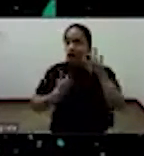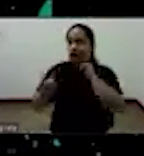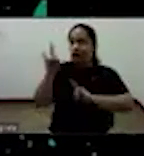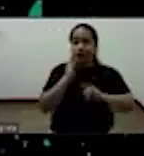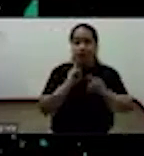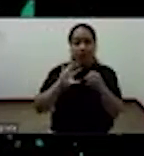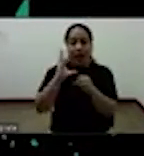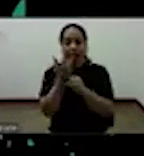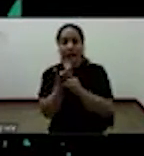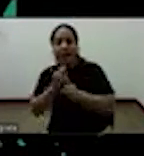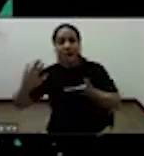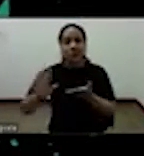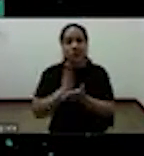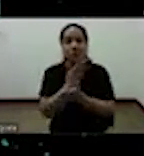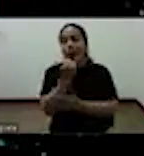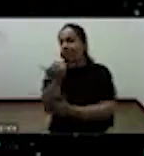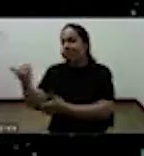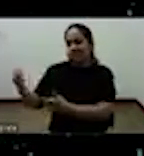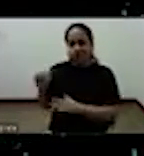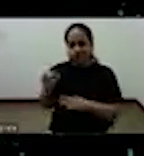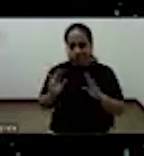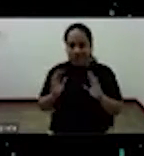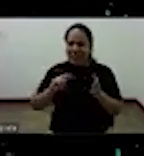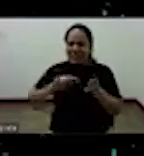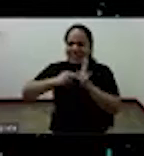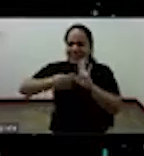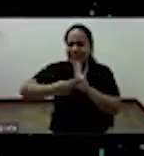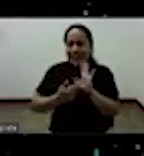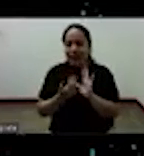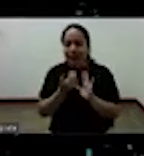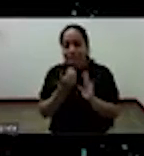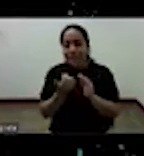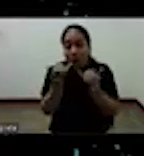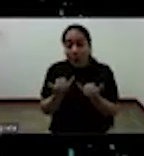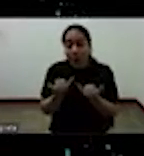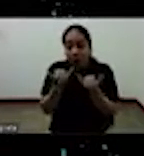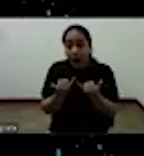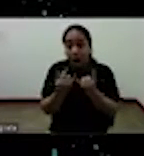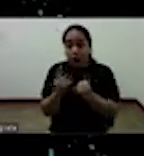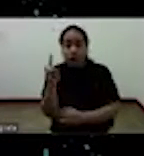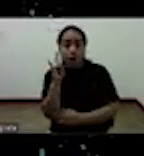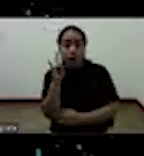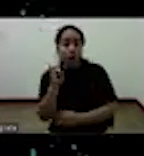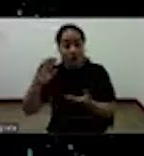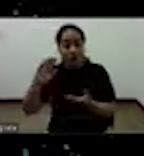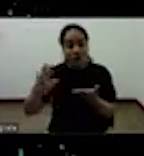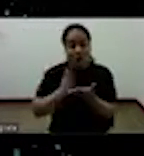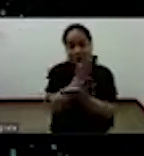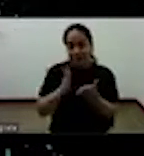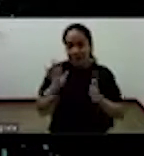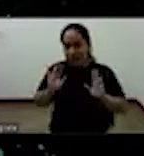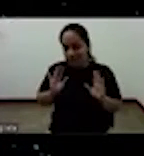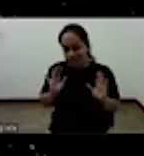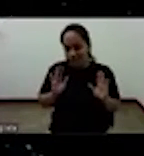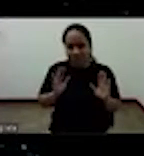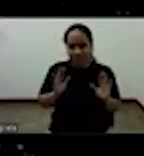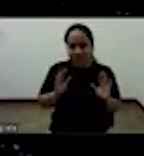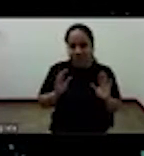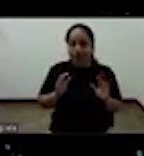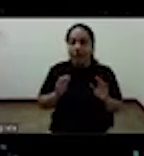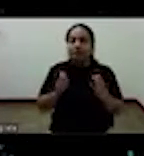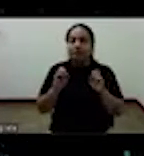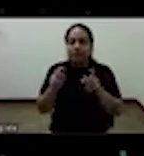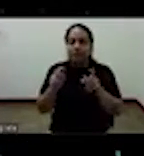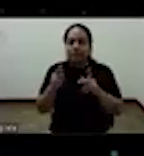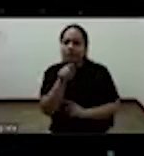¿no? Es decir, en este momento lo que escuchamos es música, ¿no? Diría John Cage. Bien, esta fue una